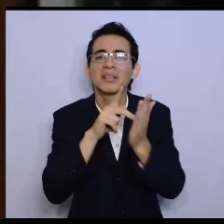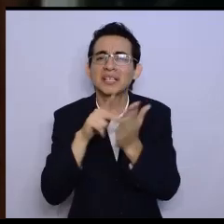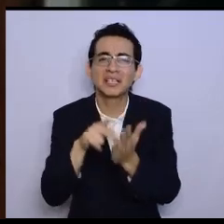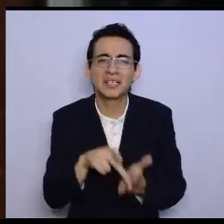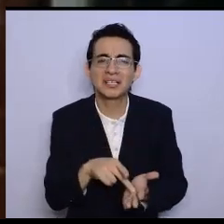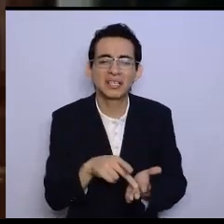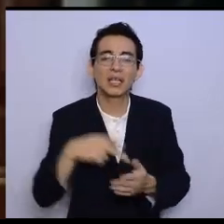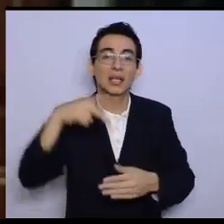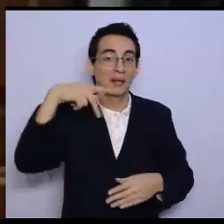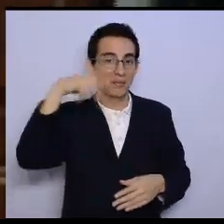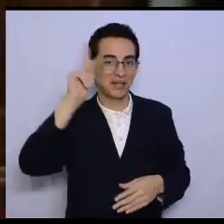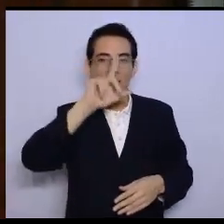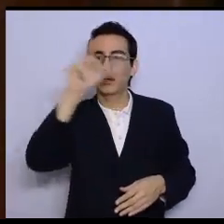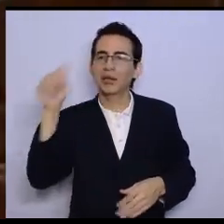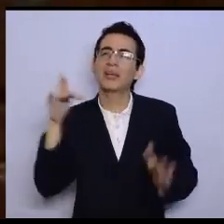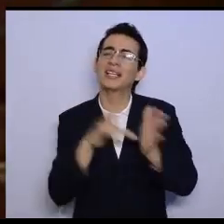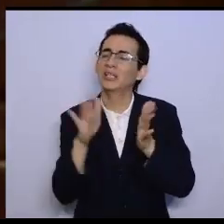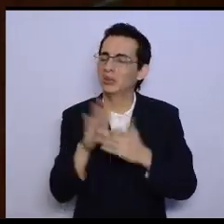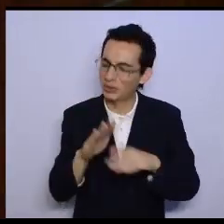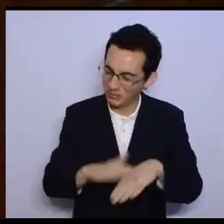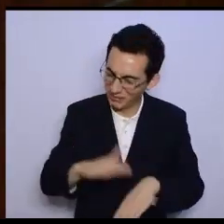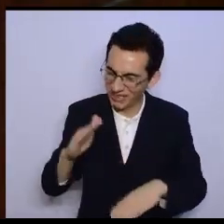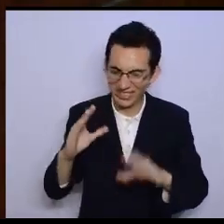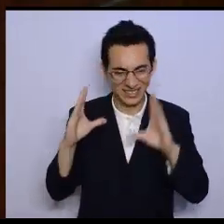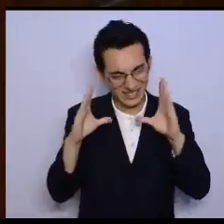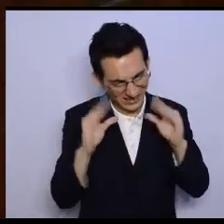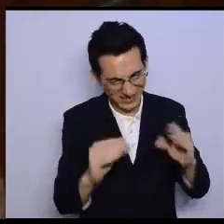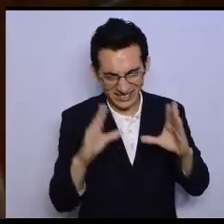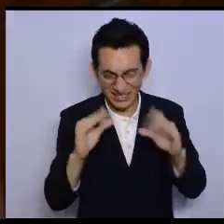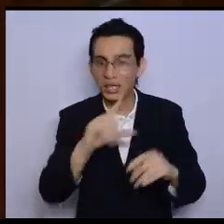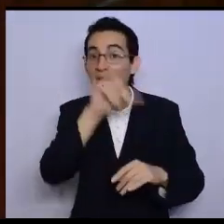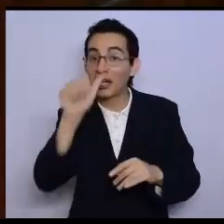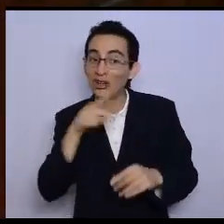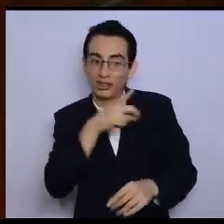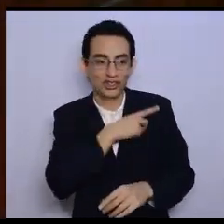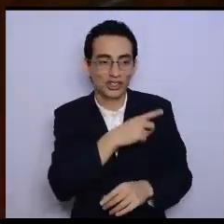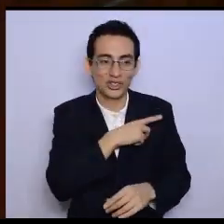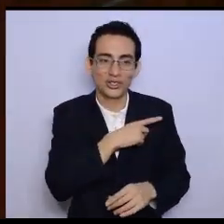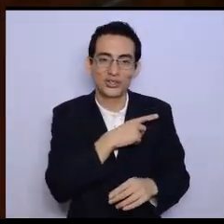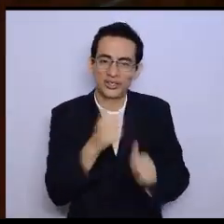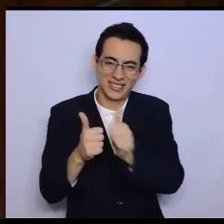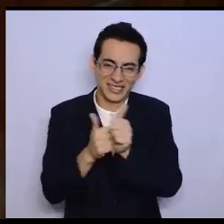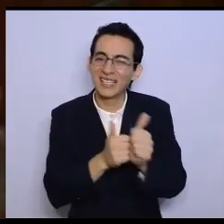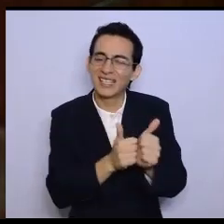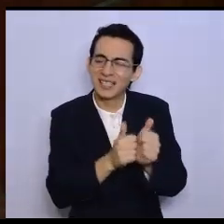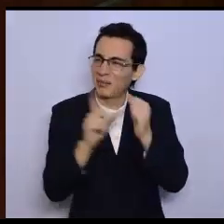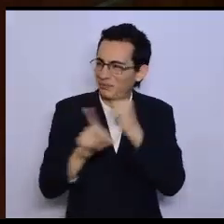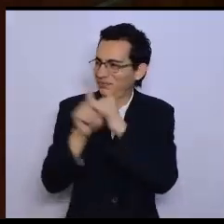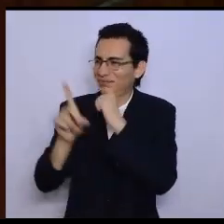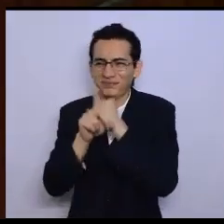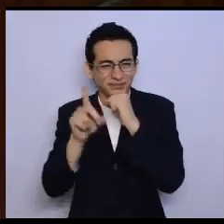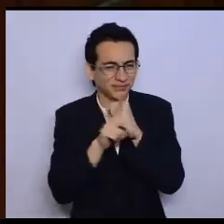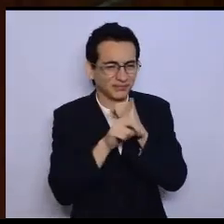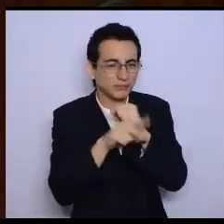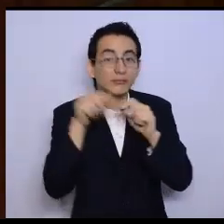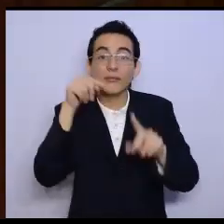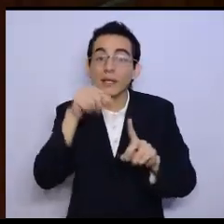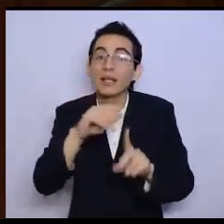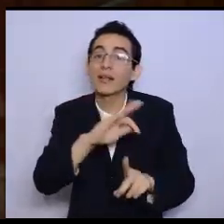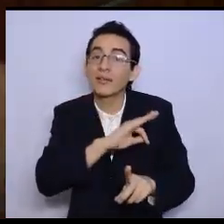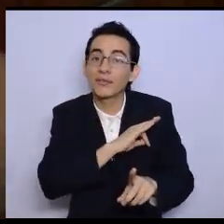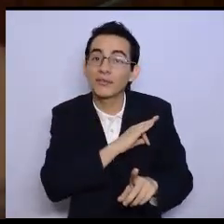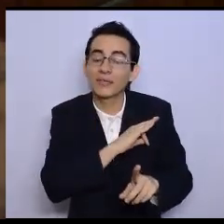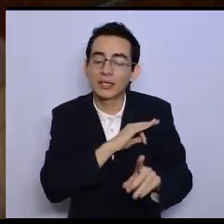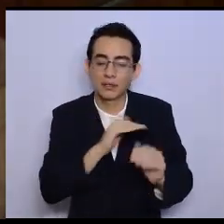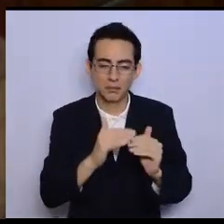Y a través de lecciones que ellos vivieron y de tratos en el crisol, fue como la fe de los discípulos se